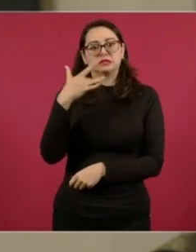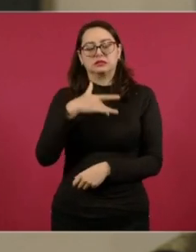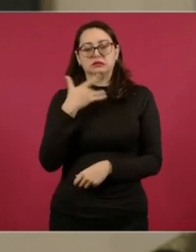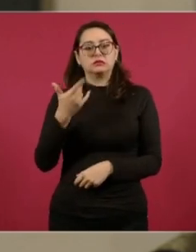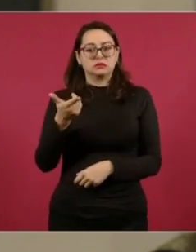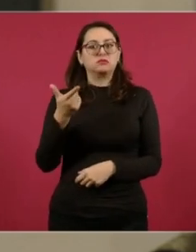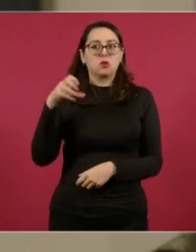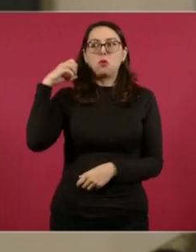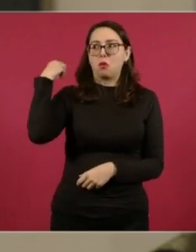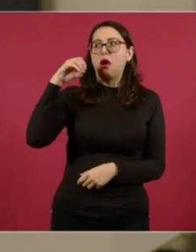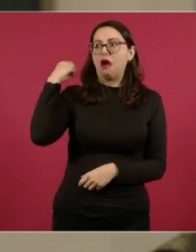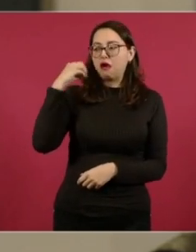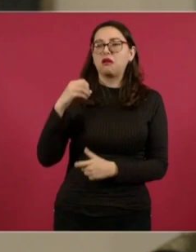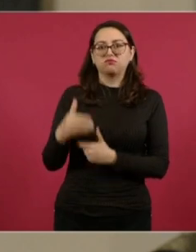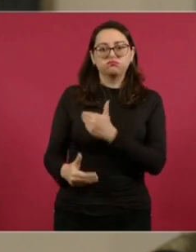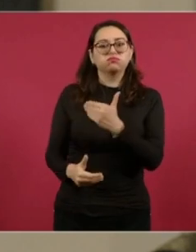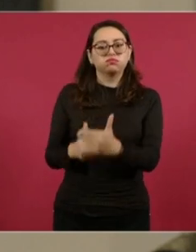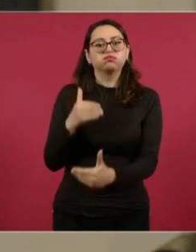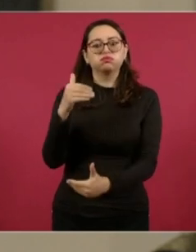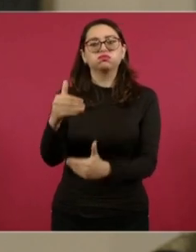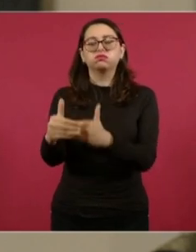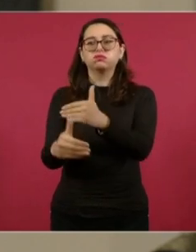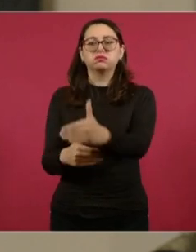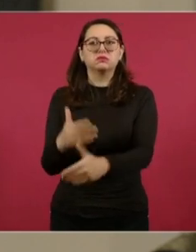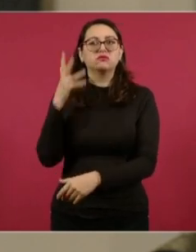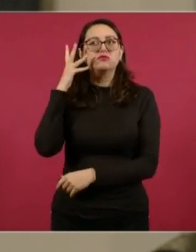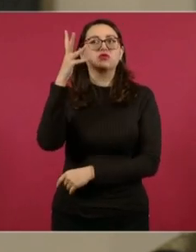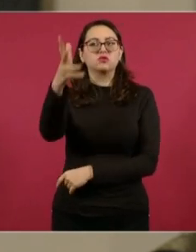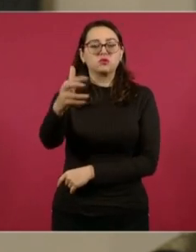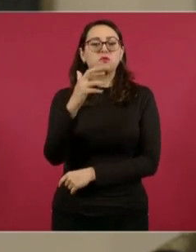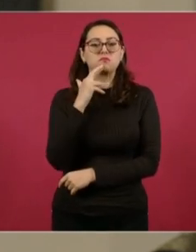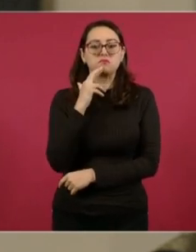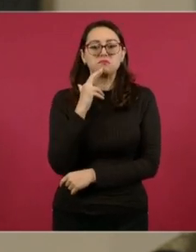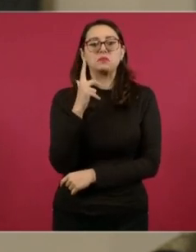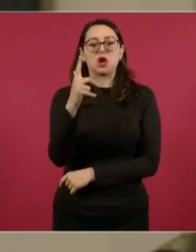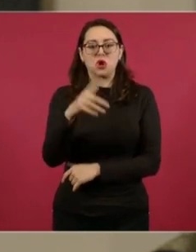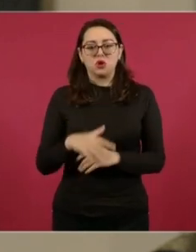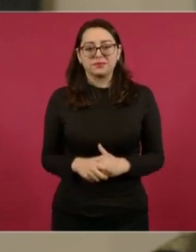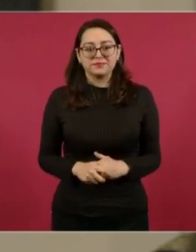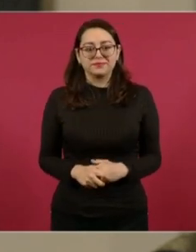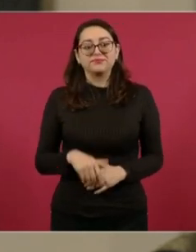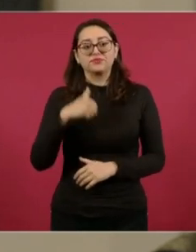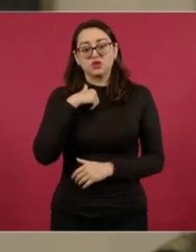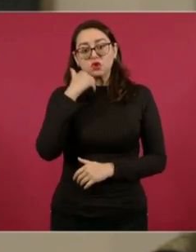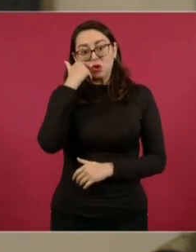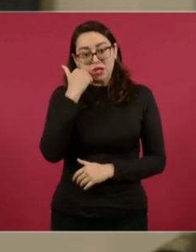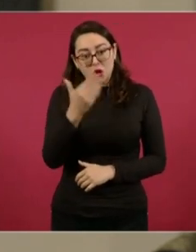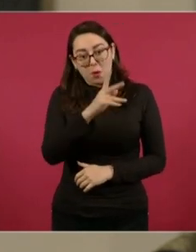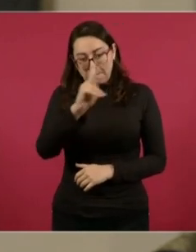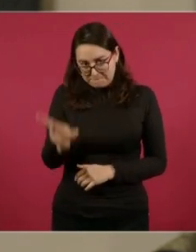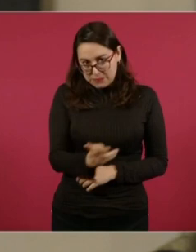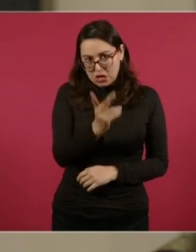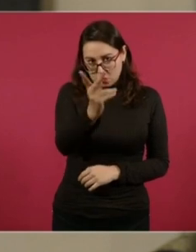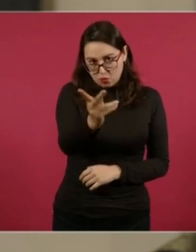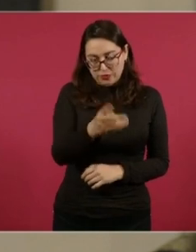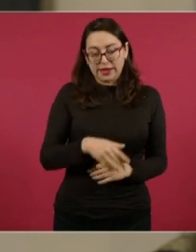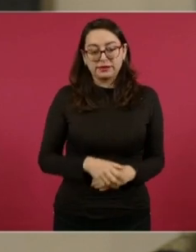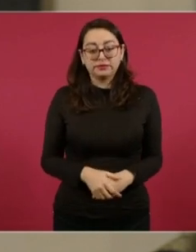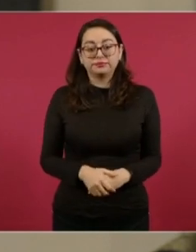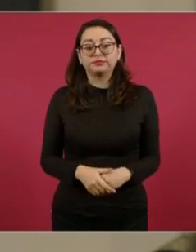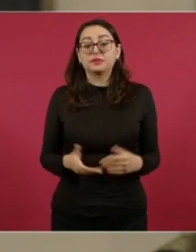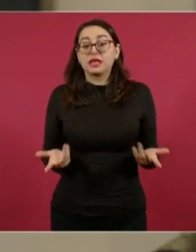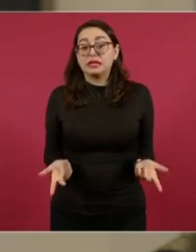y para todos los oaxaqueños. Pero bueno, presidente de la República, mi primera pregunta es acerca de esta reforma